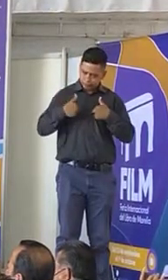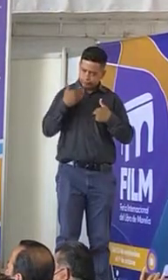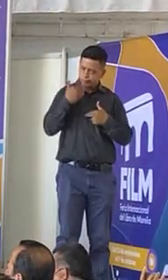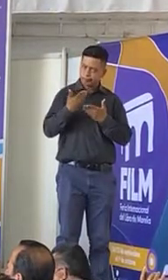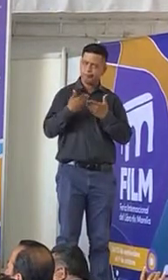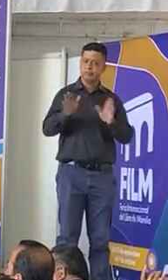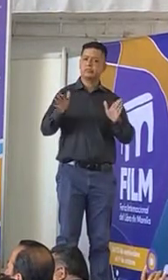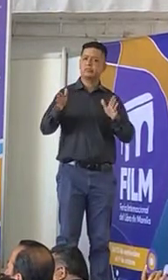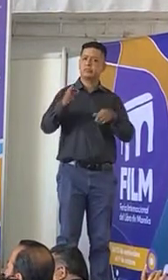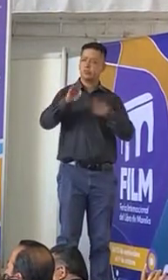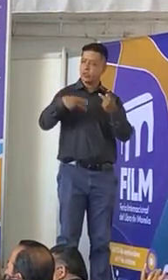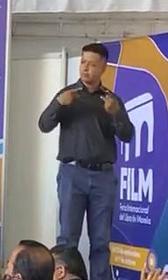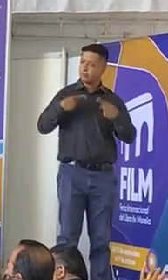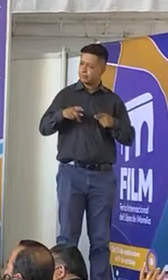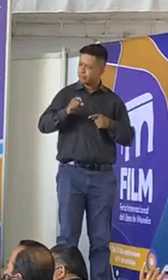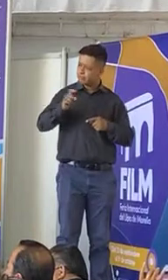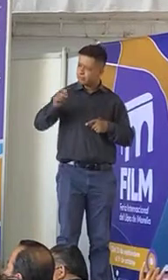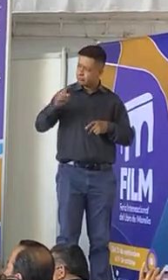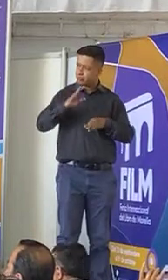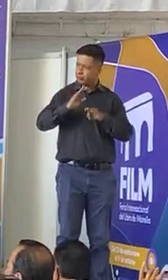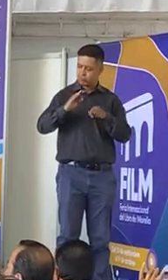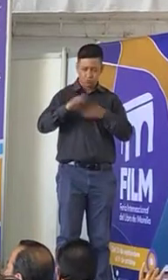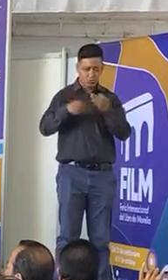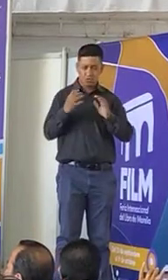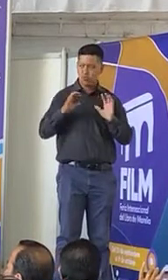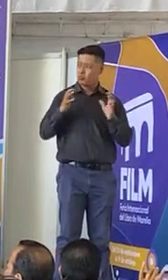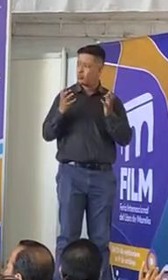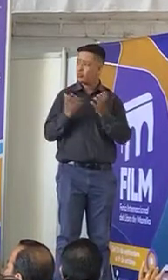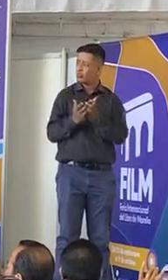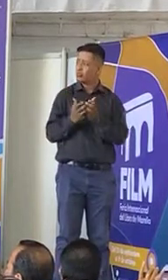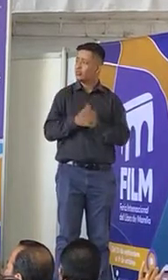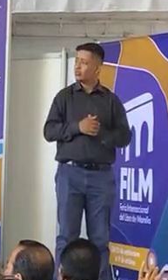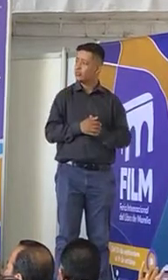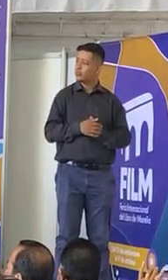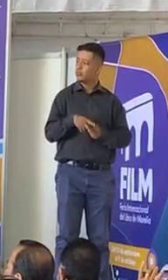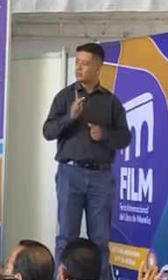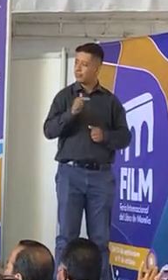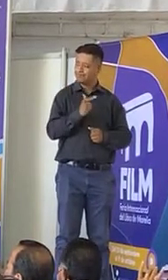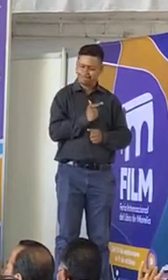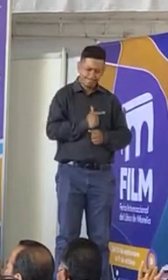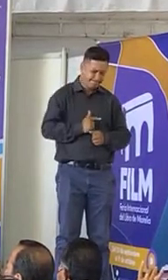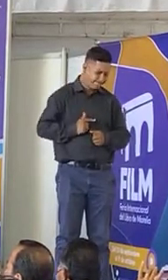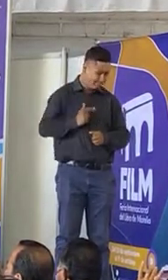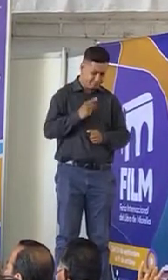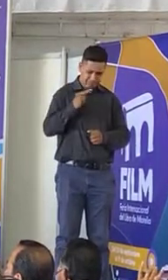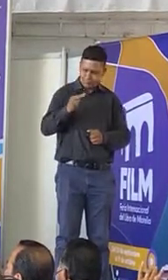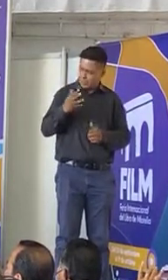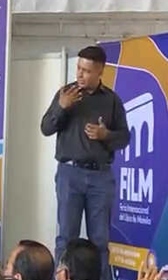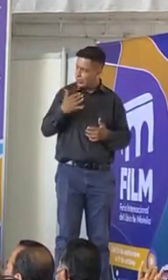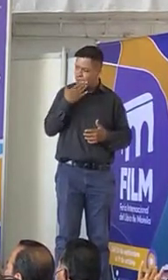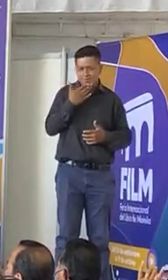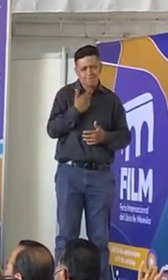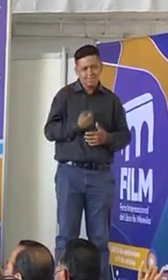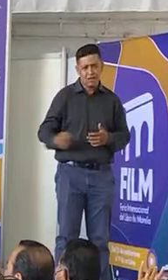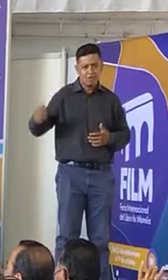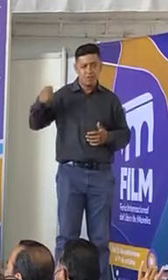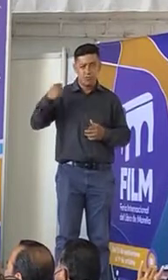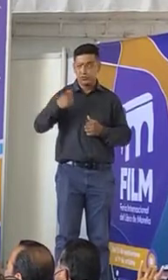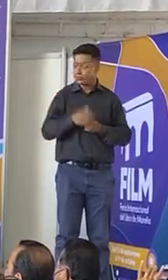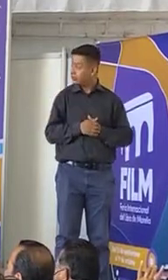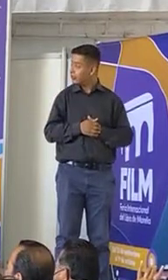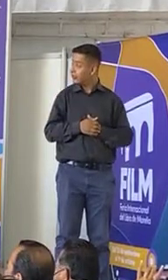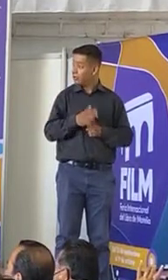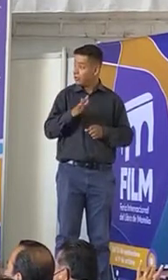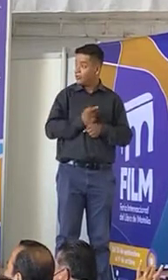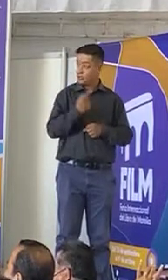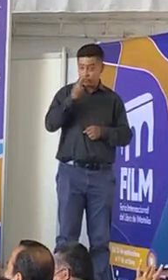a todas las personalidades de todo el mundo, pero nos da mucho gusto que vengan famosos, porque eso